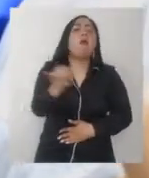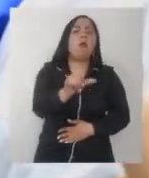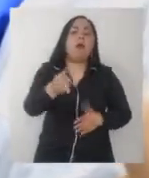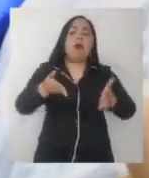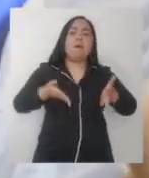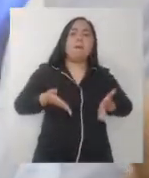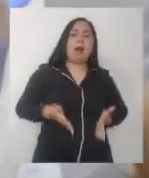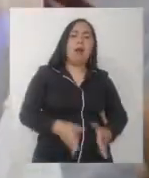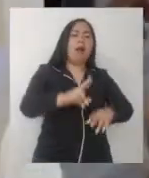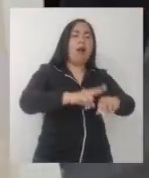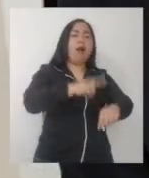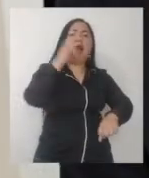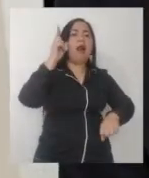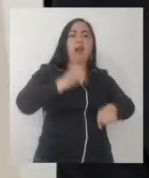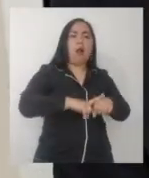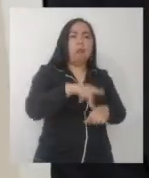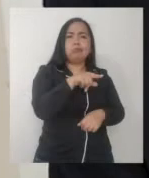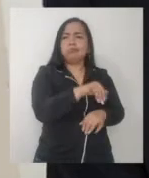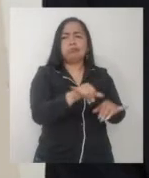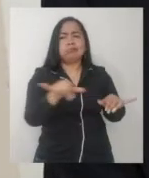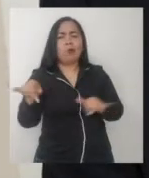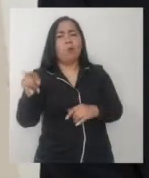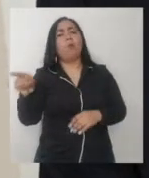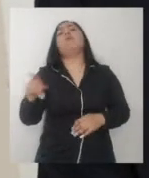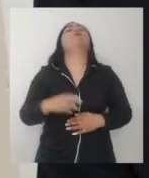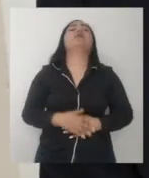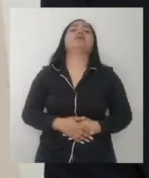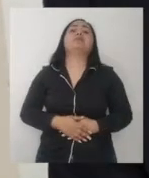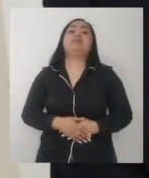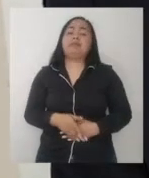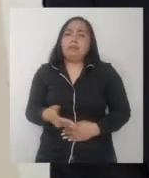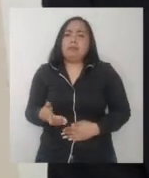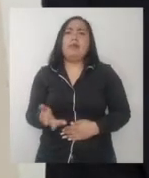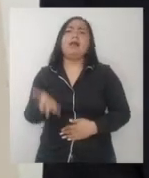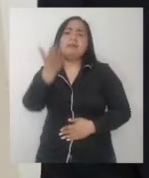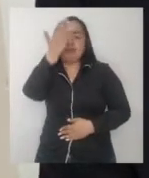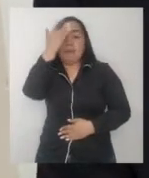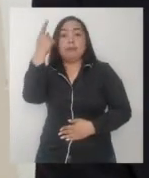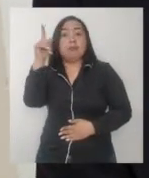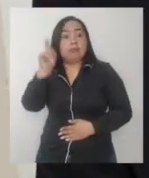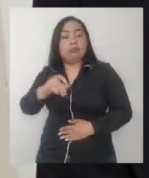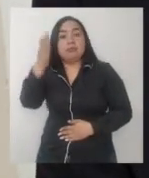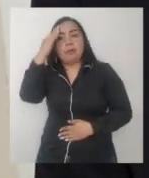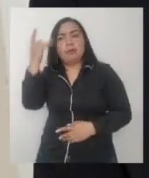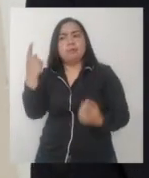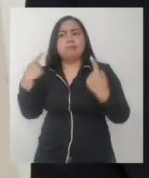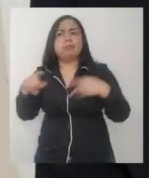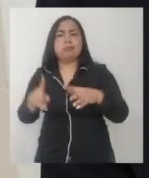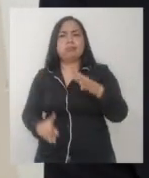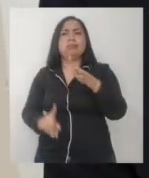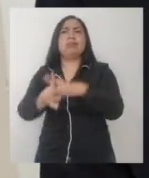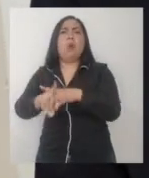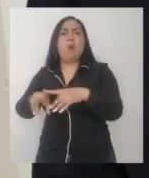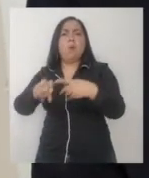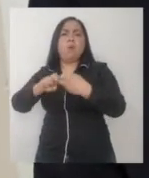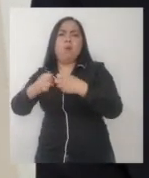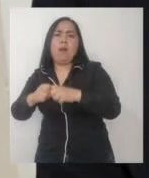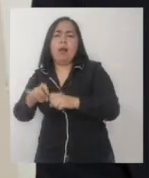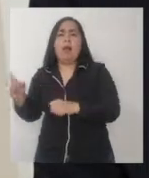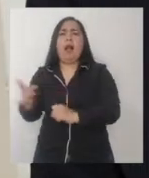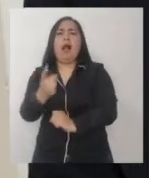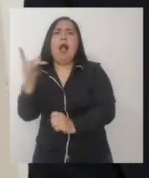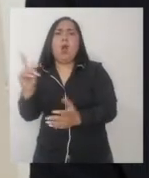es un parto natural con distintas complicaciones en las distintas presentaciones